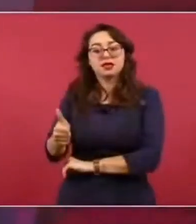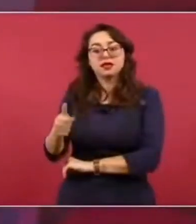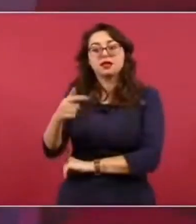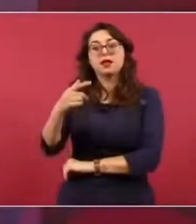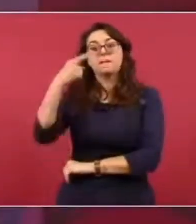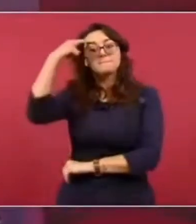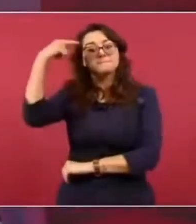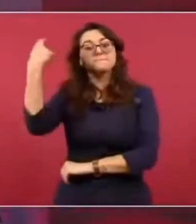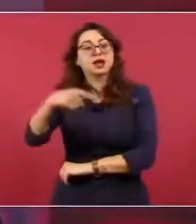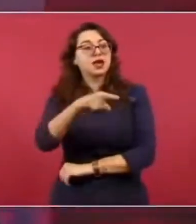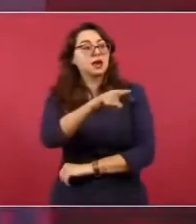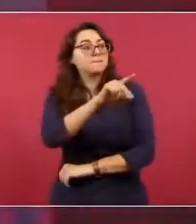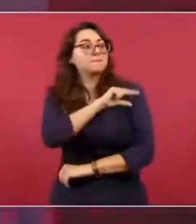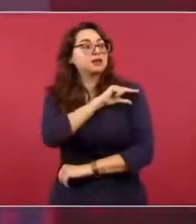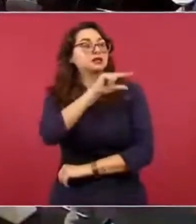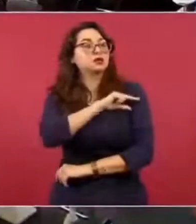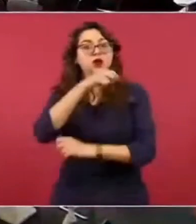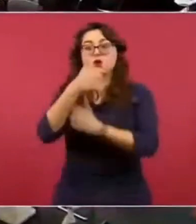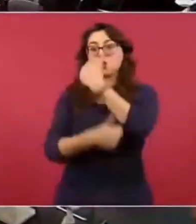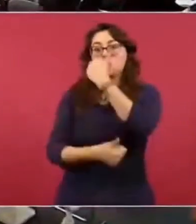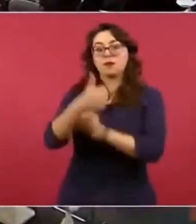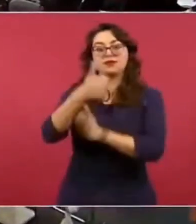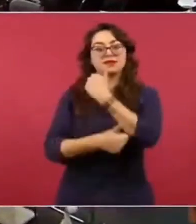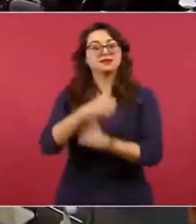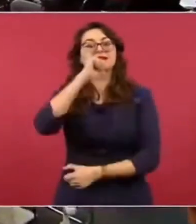empresas particulares.